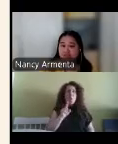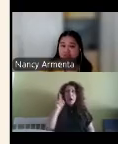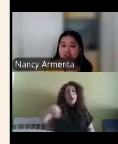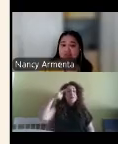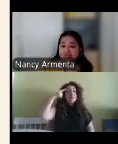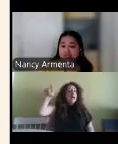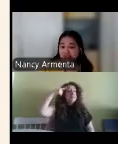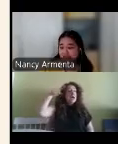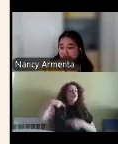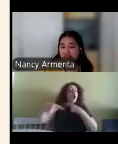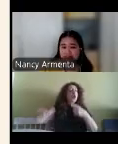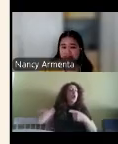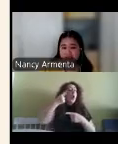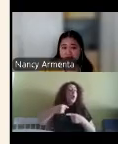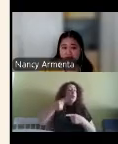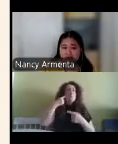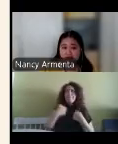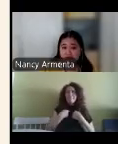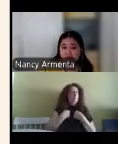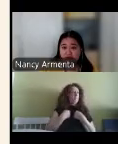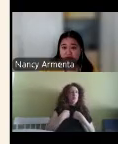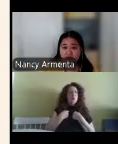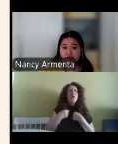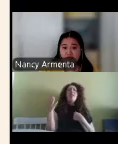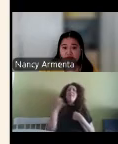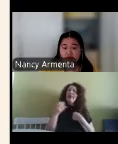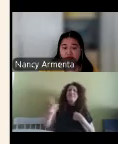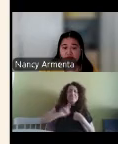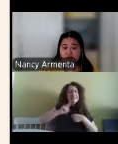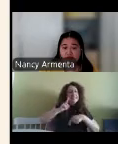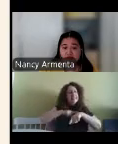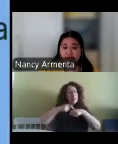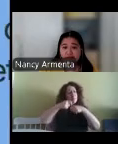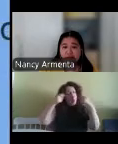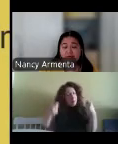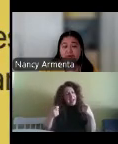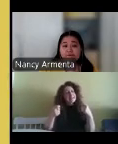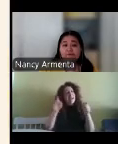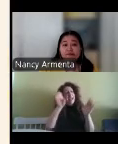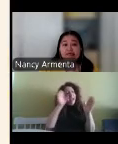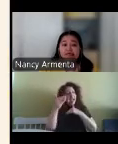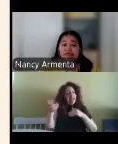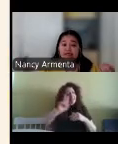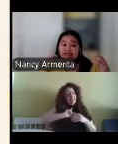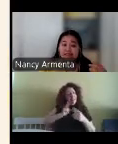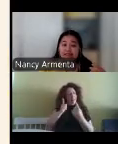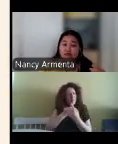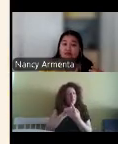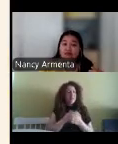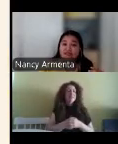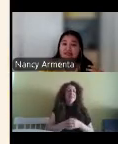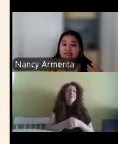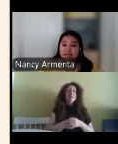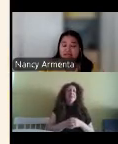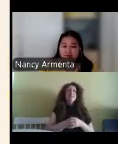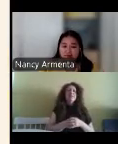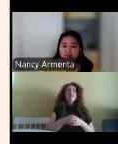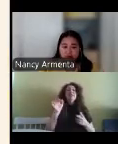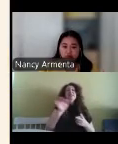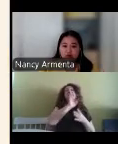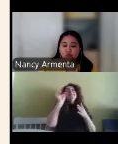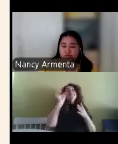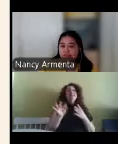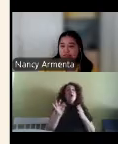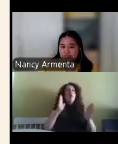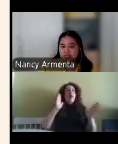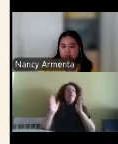días. Entonces, sí requiere la dedicación de mayor tiempo durante la consulta. Y en esta segunda fase que ya estamos